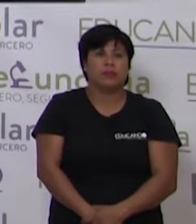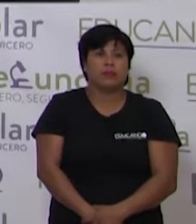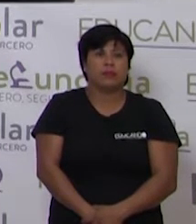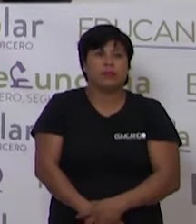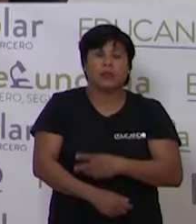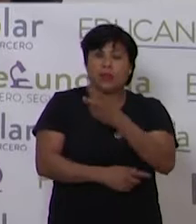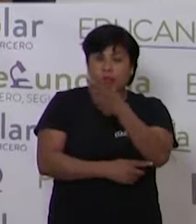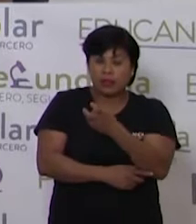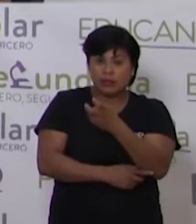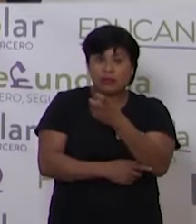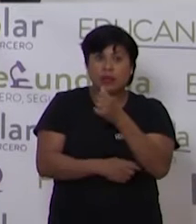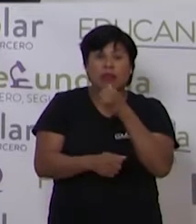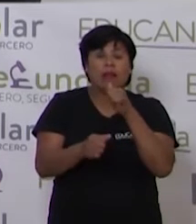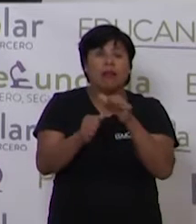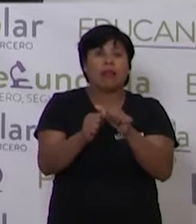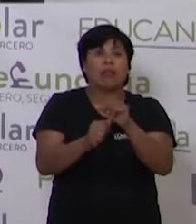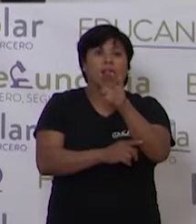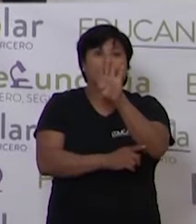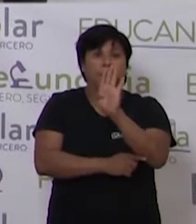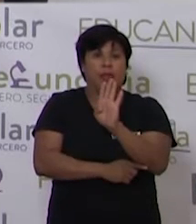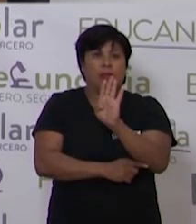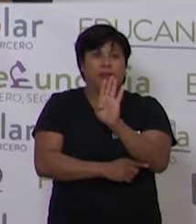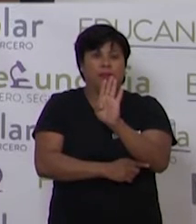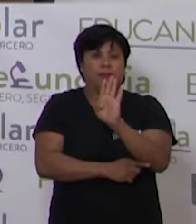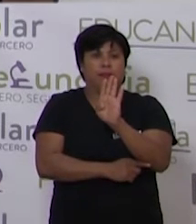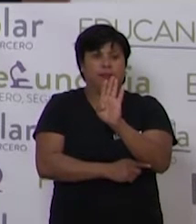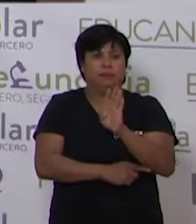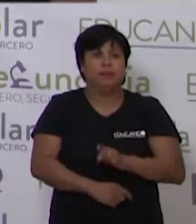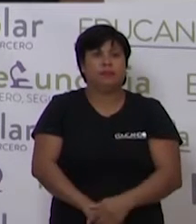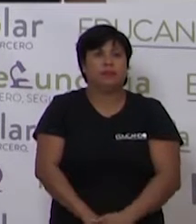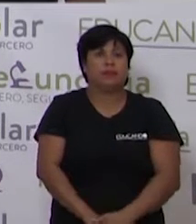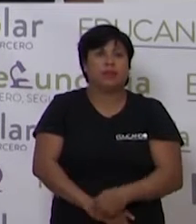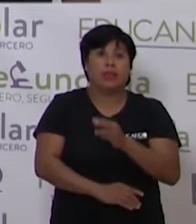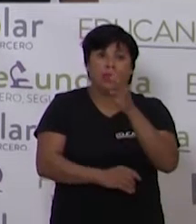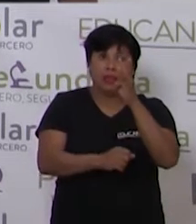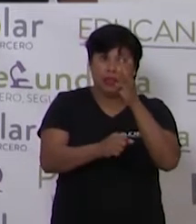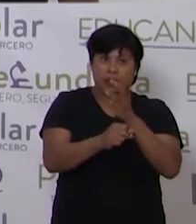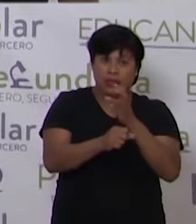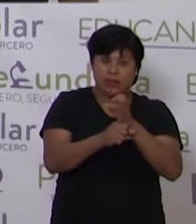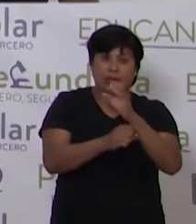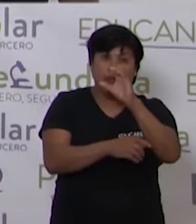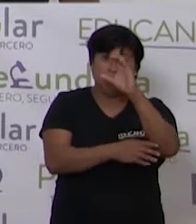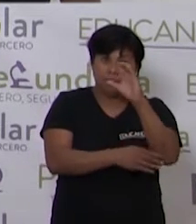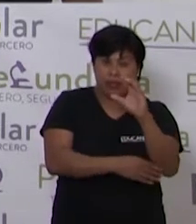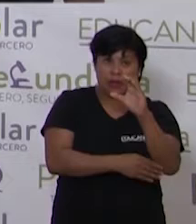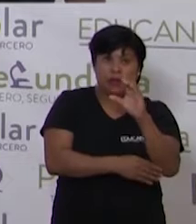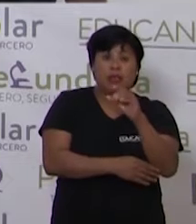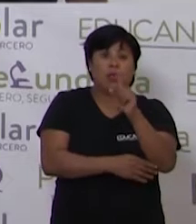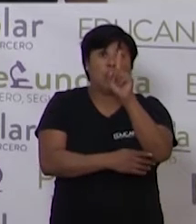Y esta va a ser B. La C es